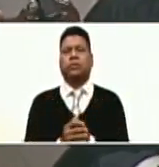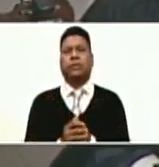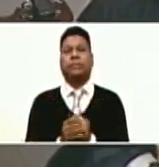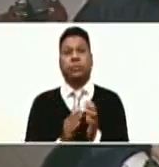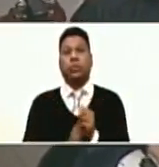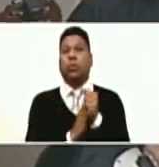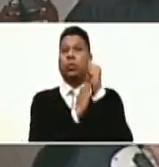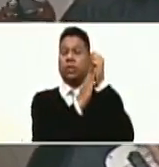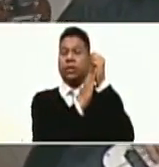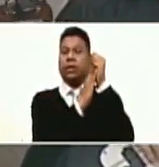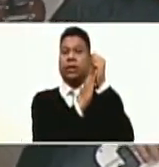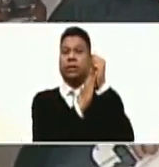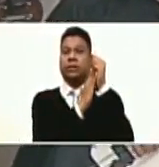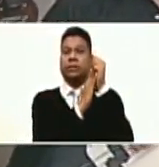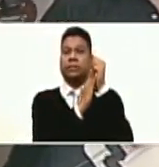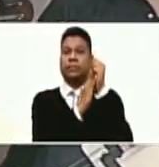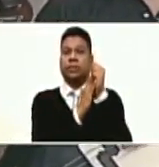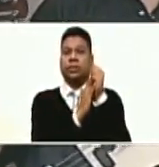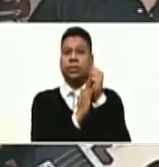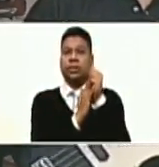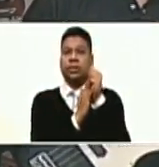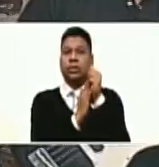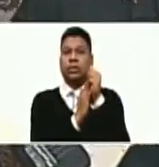líder, es un ejemplo,